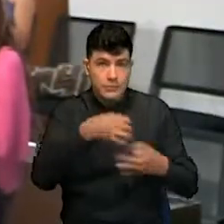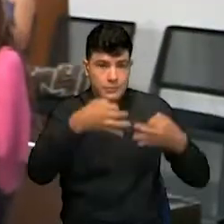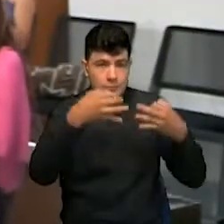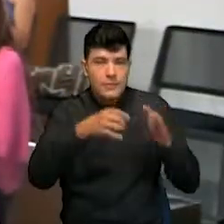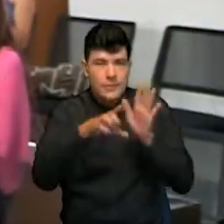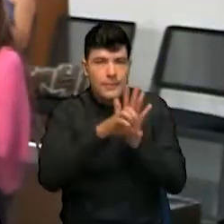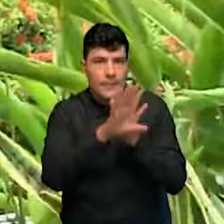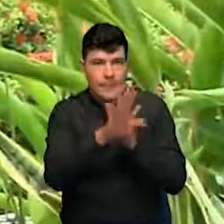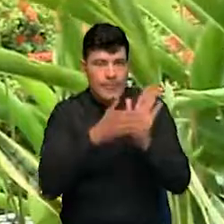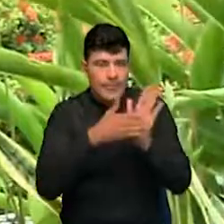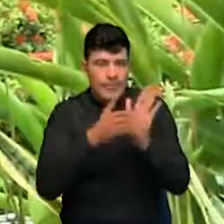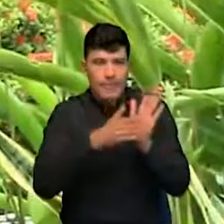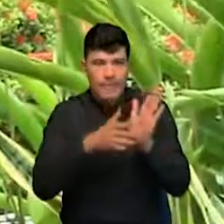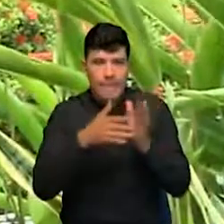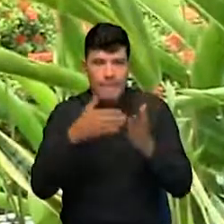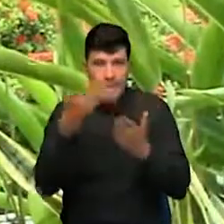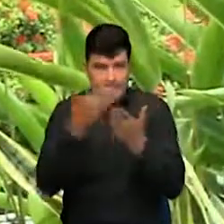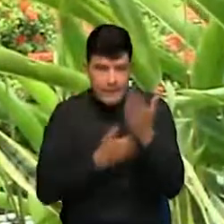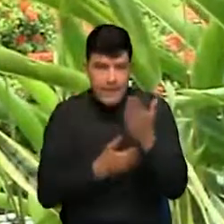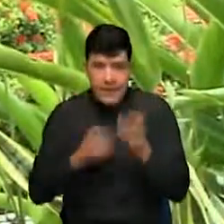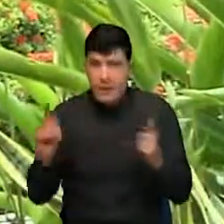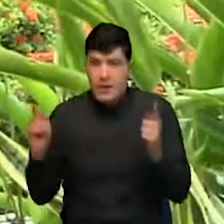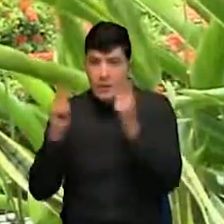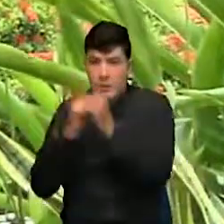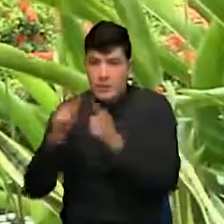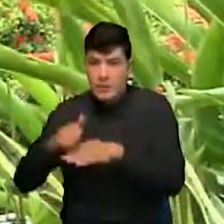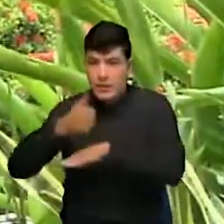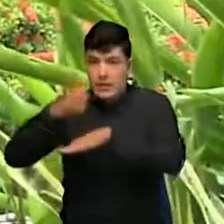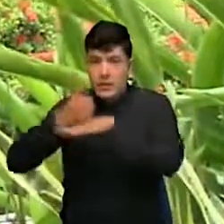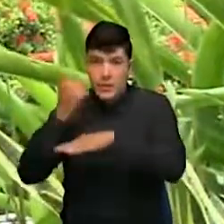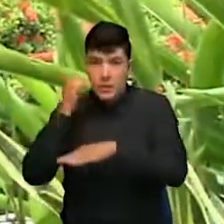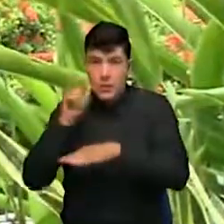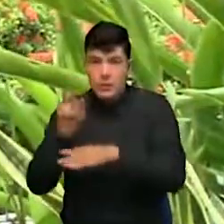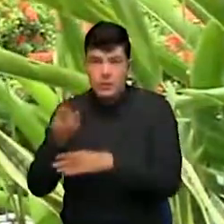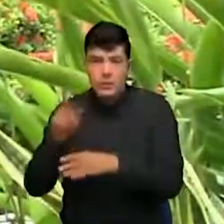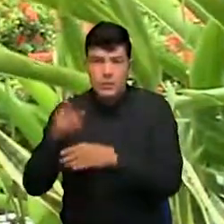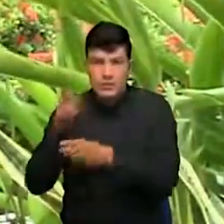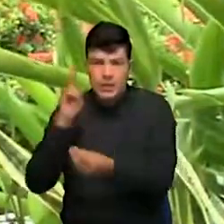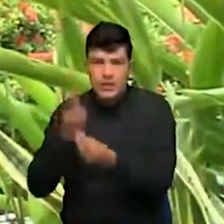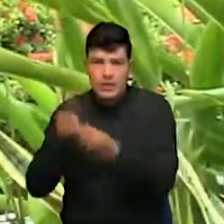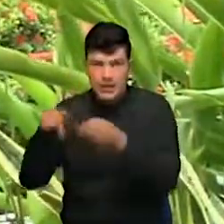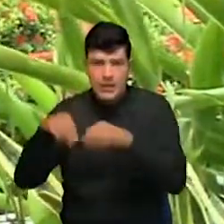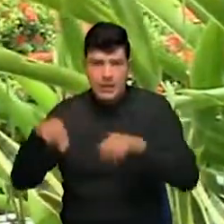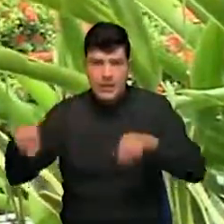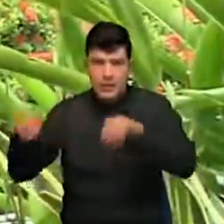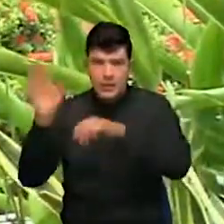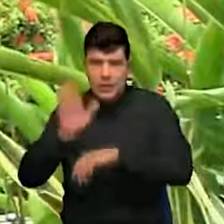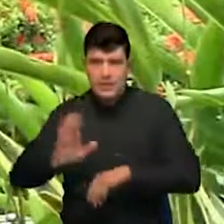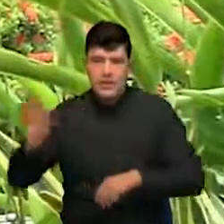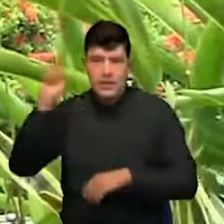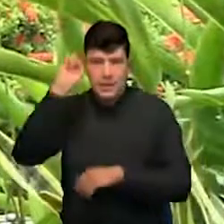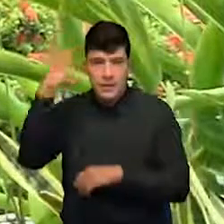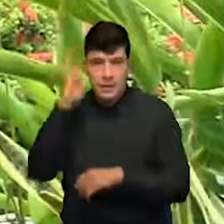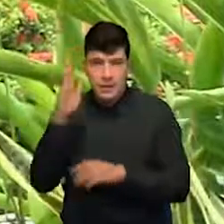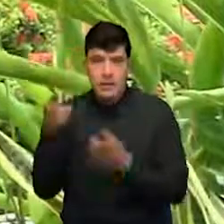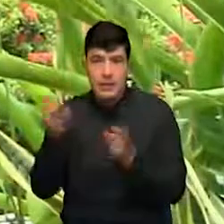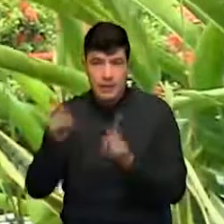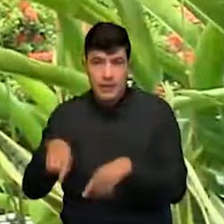esa documentación. Muy bien, al encuentro la directora territorial para las víctimas en Norte de Santander también hizo presencia y dio sus